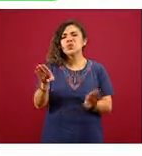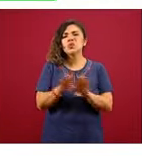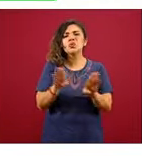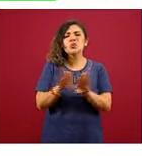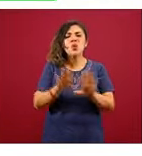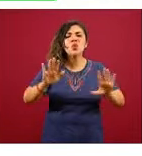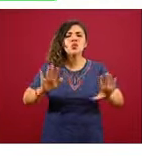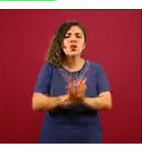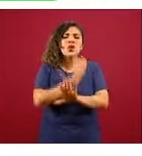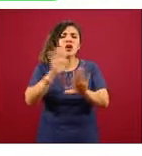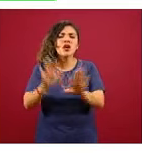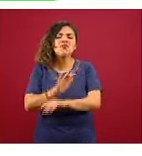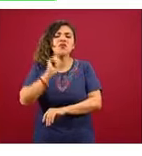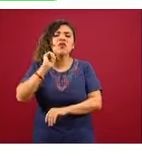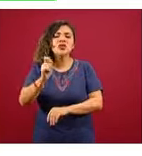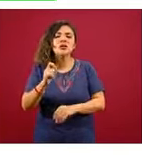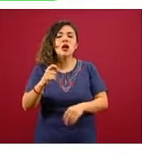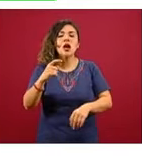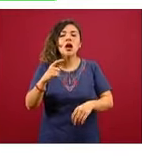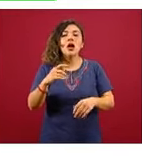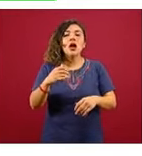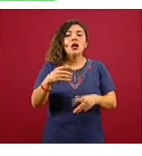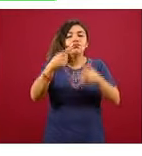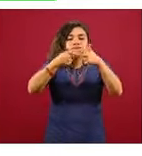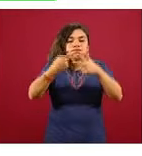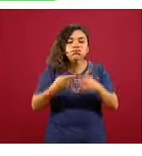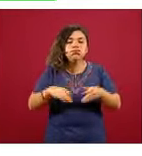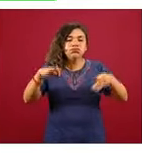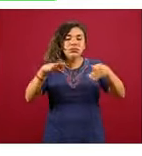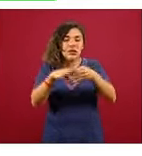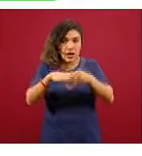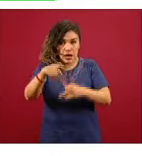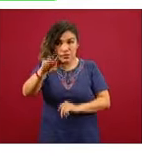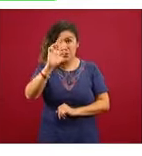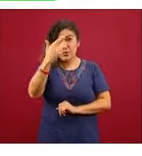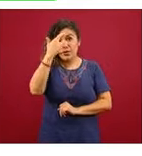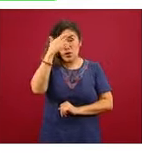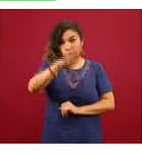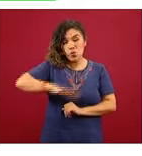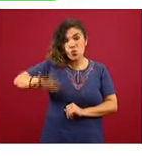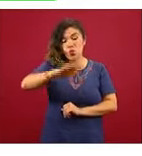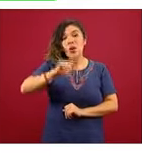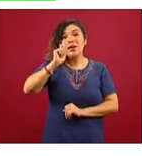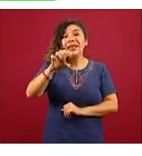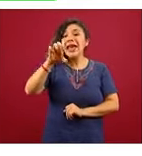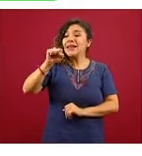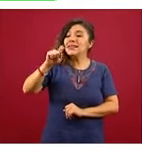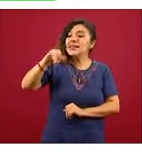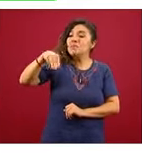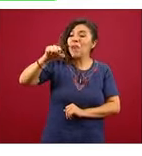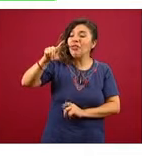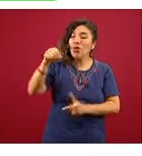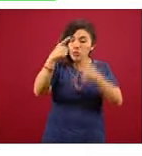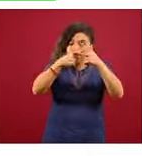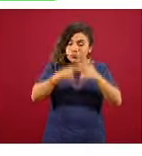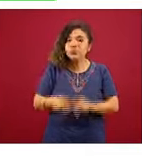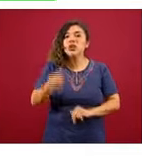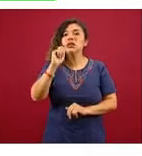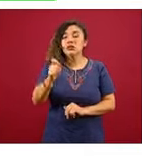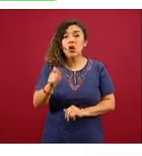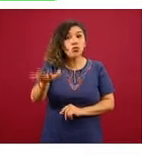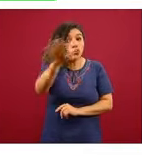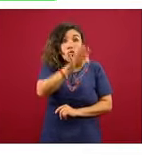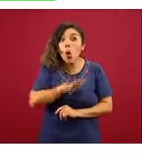tendencias ahora de lo que son los casos estimados. Siempre recordamos a la audiencia que los casos estimados son todos